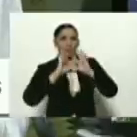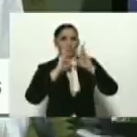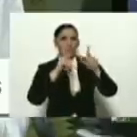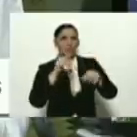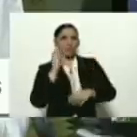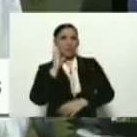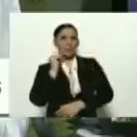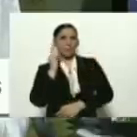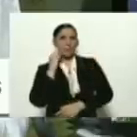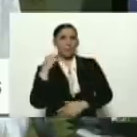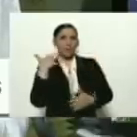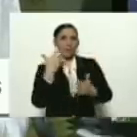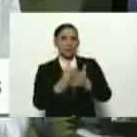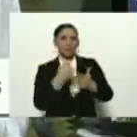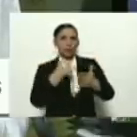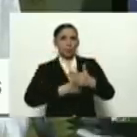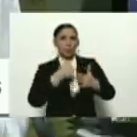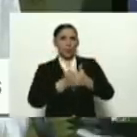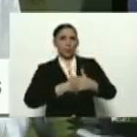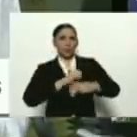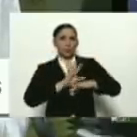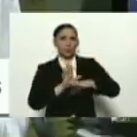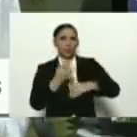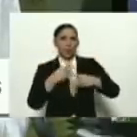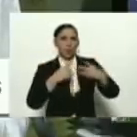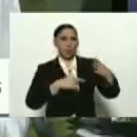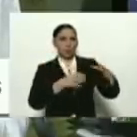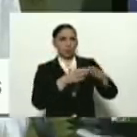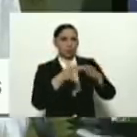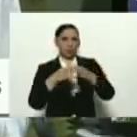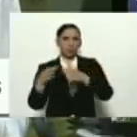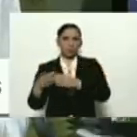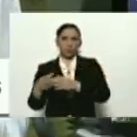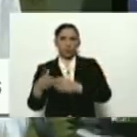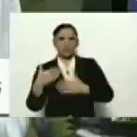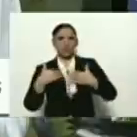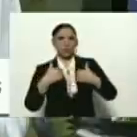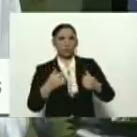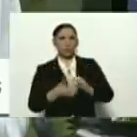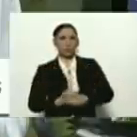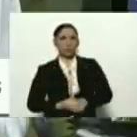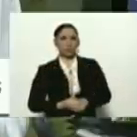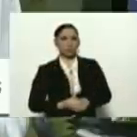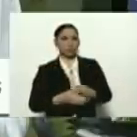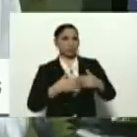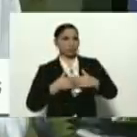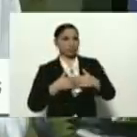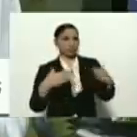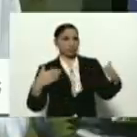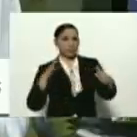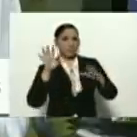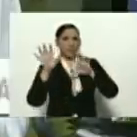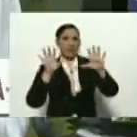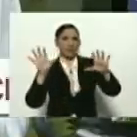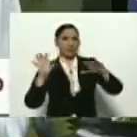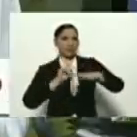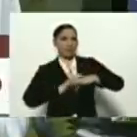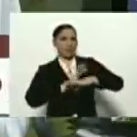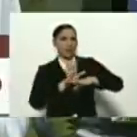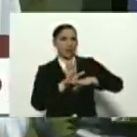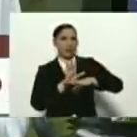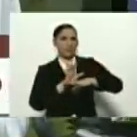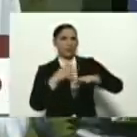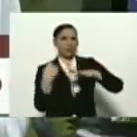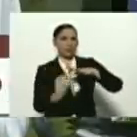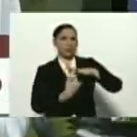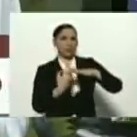el combate a la COVID-19 y a otras situaciones epidemiológicas. Y ponemos a disposición de los países del ALBA al Instituto